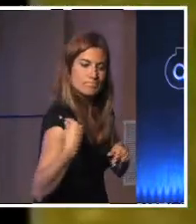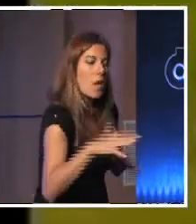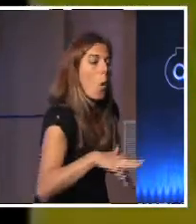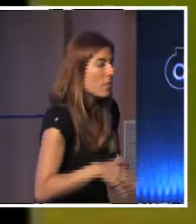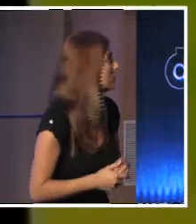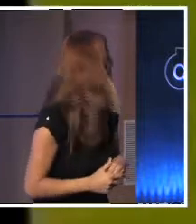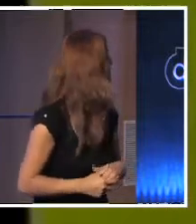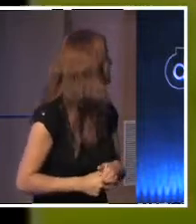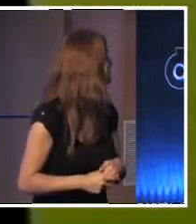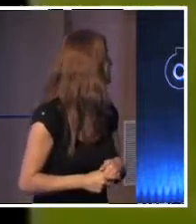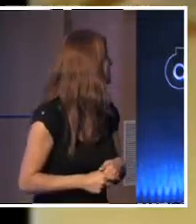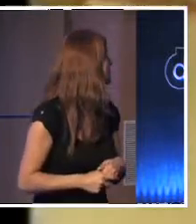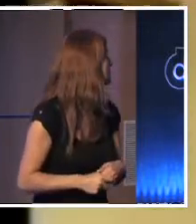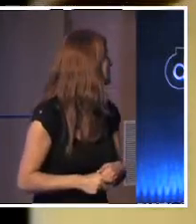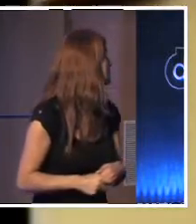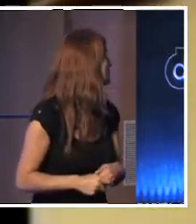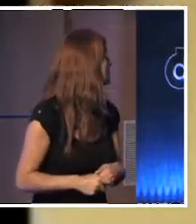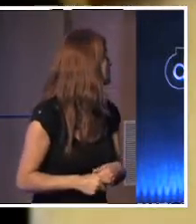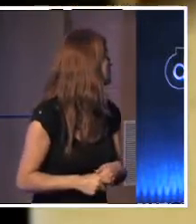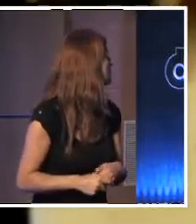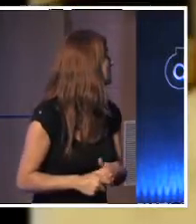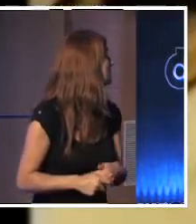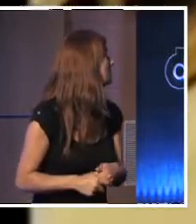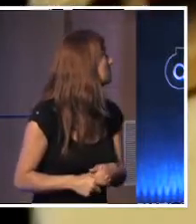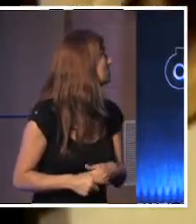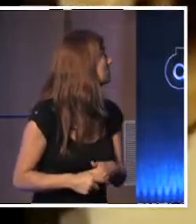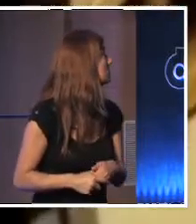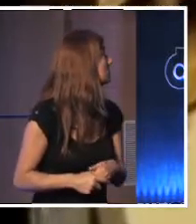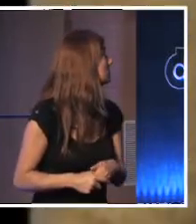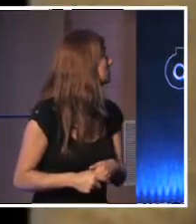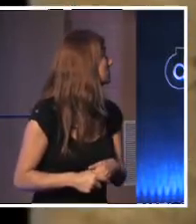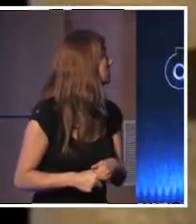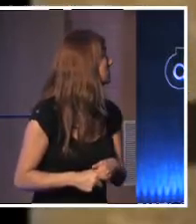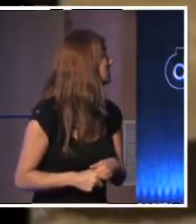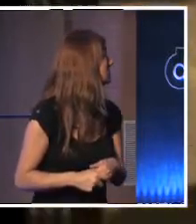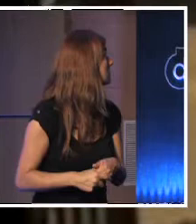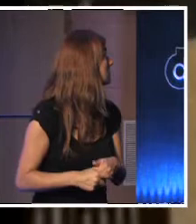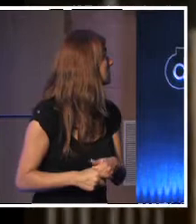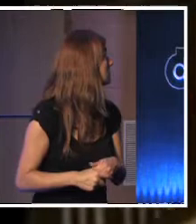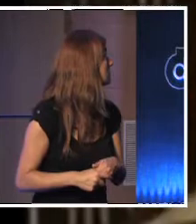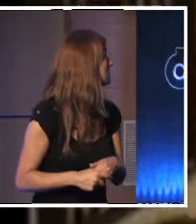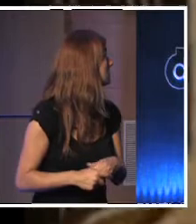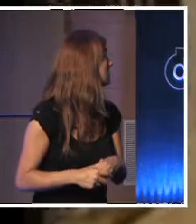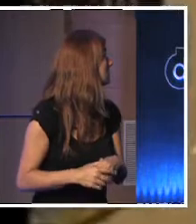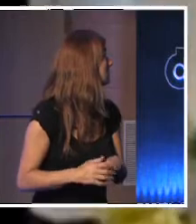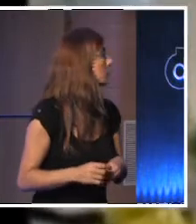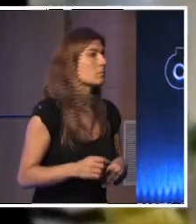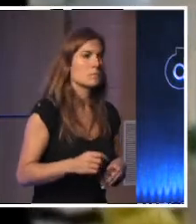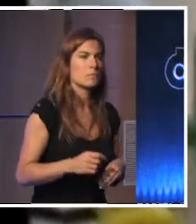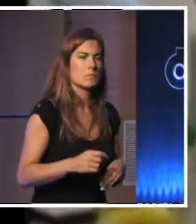Aunque cuando pensamos en perros de sordos nos imaginamos a los labradores, hay otros perros que también son grandes ayudas auditivas.